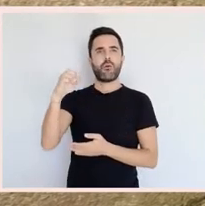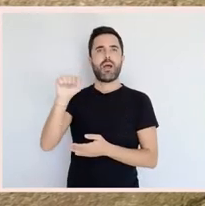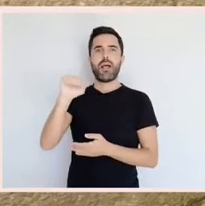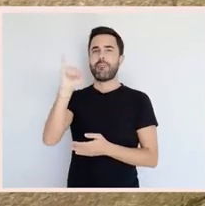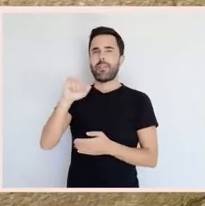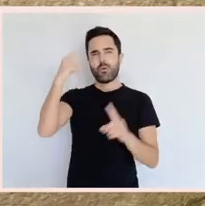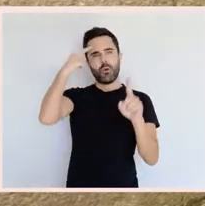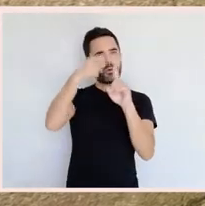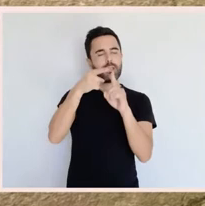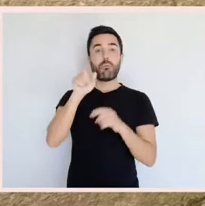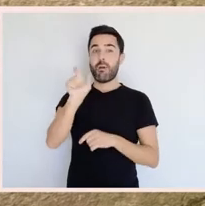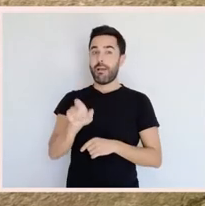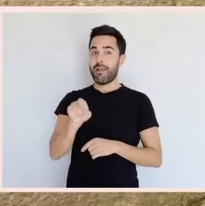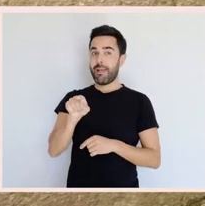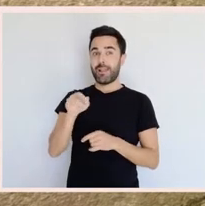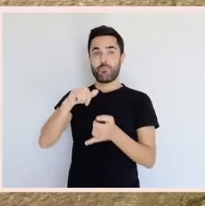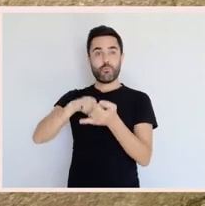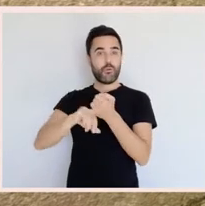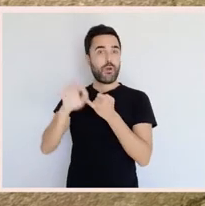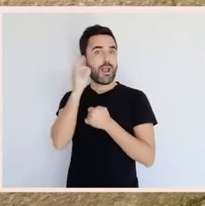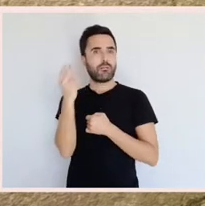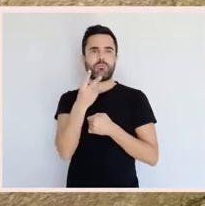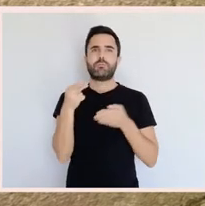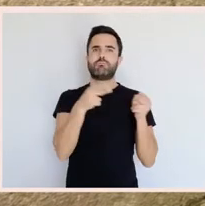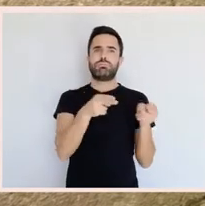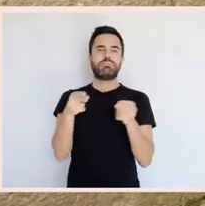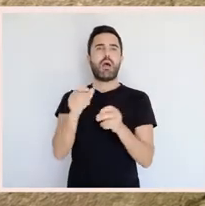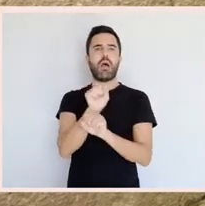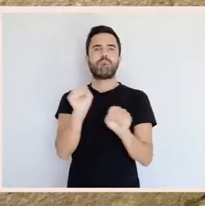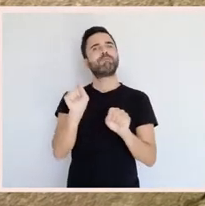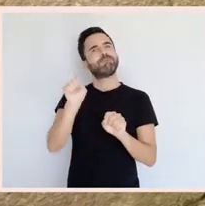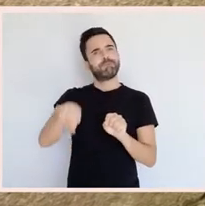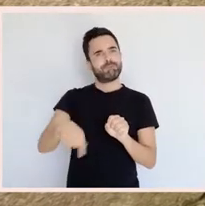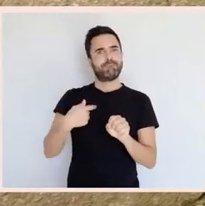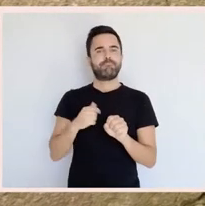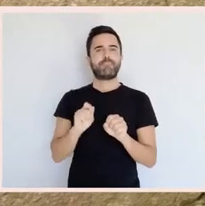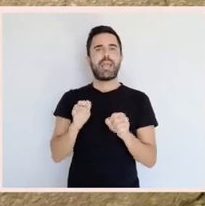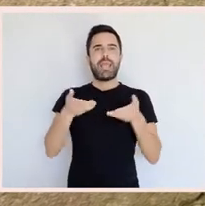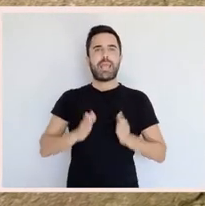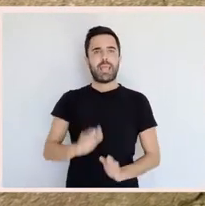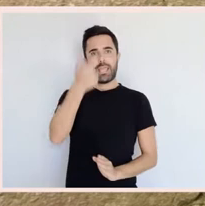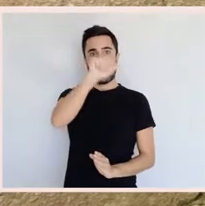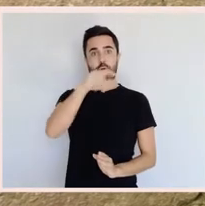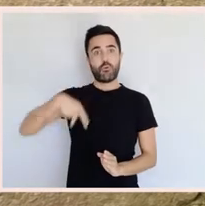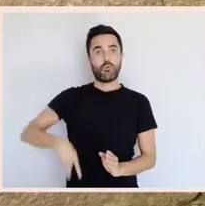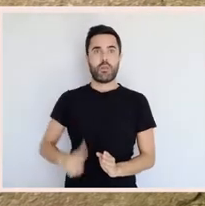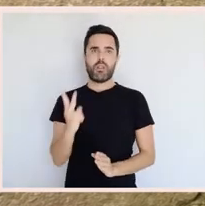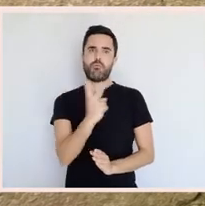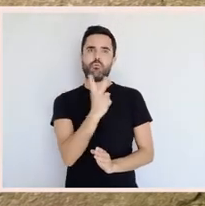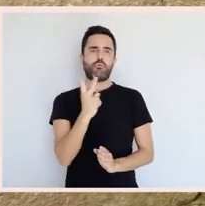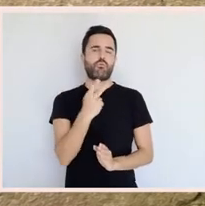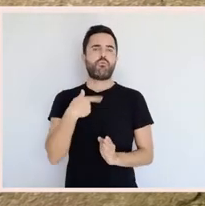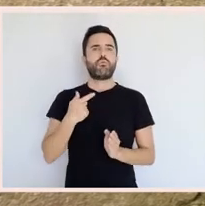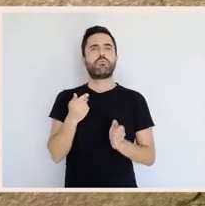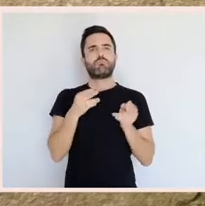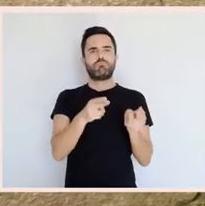Diego Álvarez de Sotomayor para ser enterrado él e a súa muller, en a que tamén o seu fillo, Paio Gómez de Sotomayor, e a súa